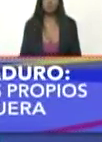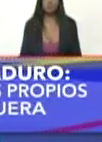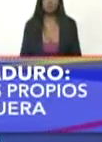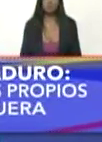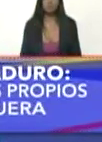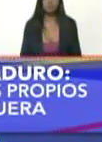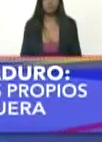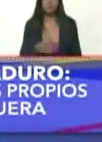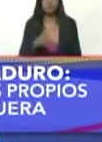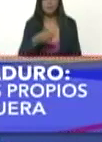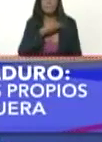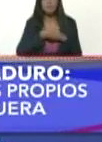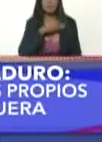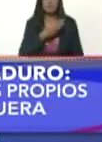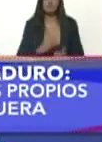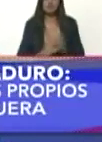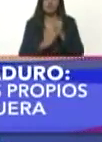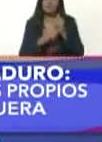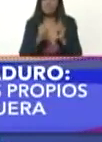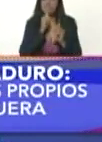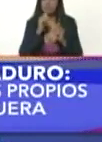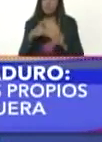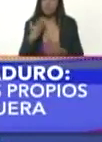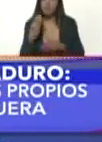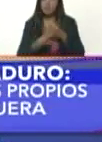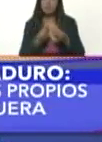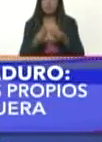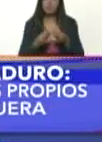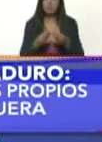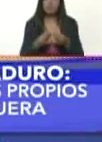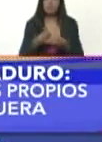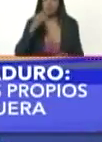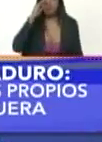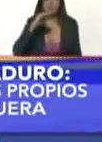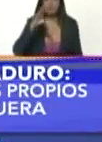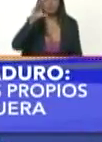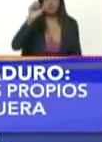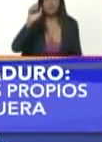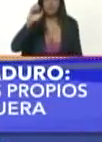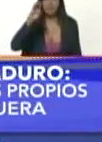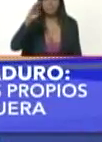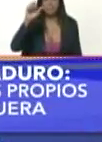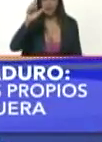Esa misión la pudiera encabezar nuestro almirante en jefe Remigio Ceballos,